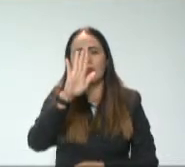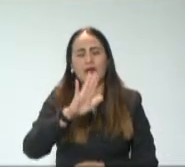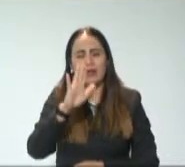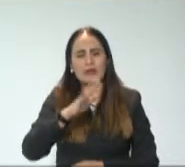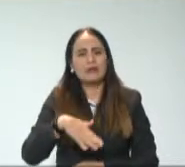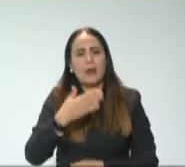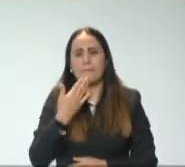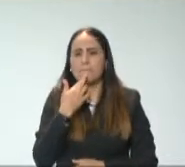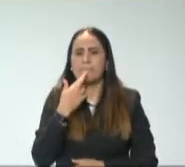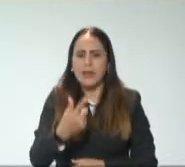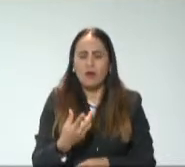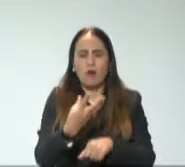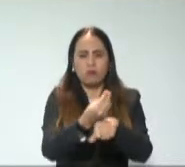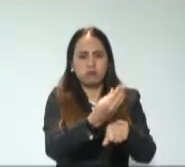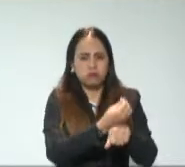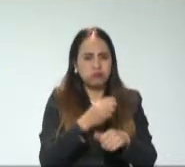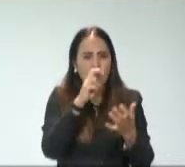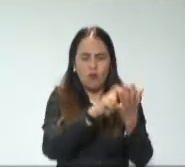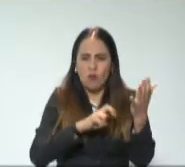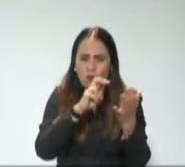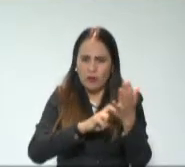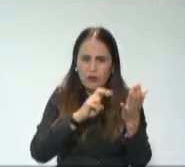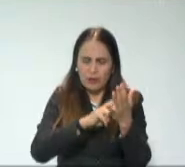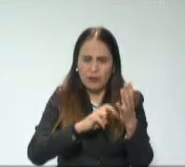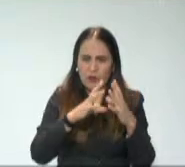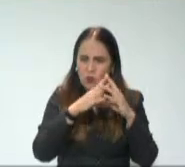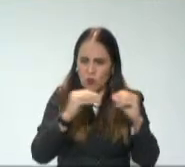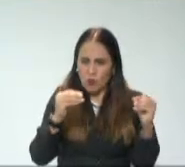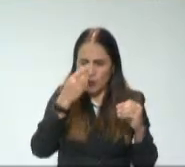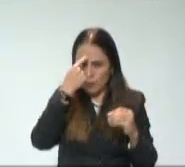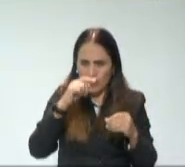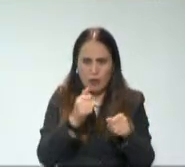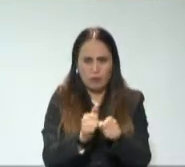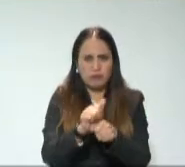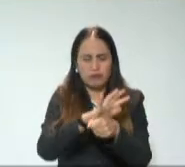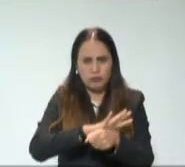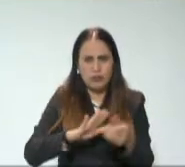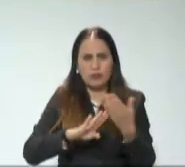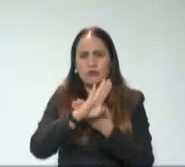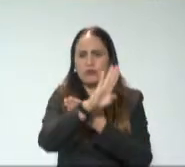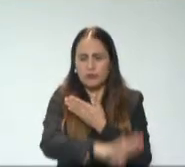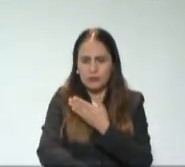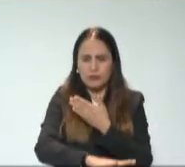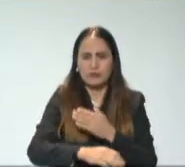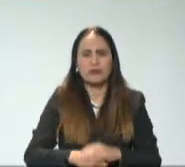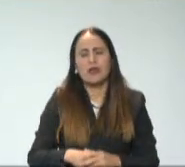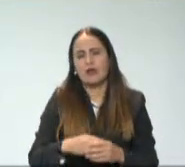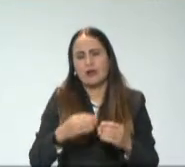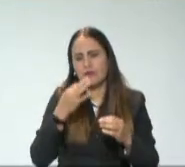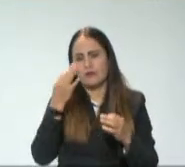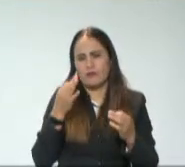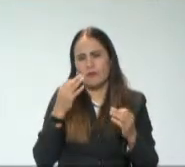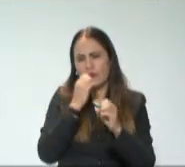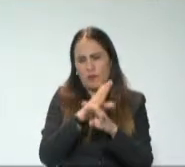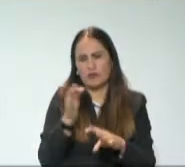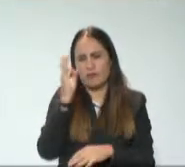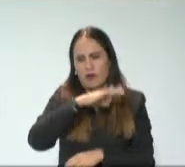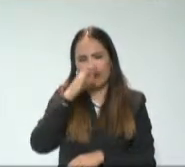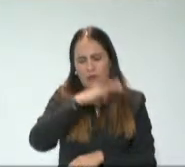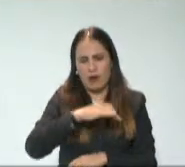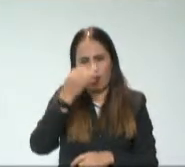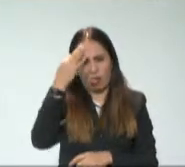eficaz y más segura eh Para eh luchar contra la infodemia Muchas gracias